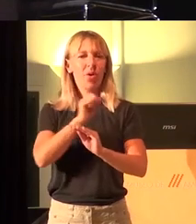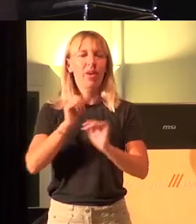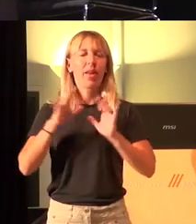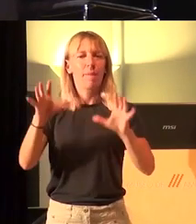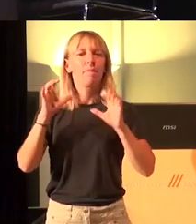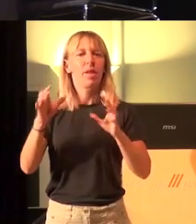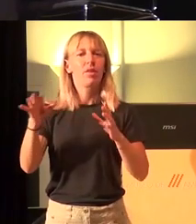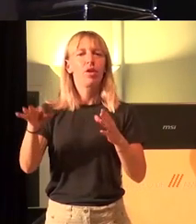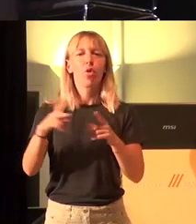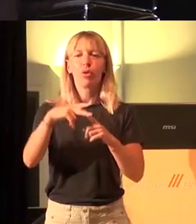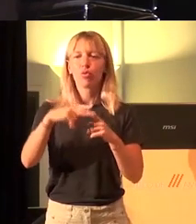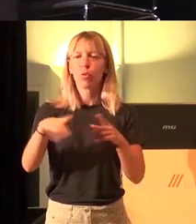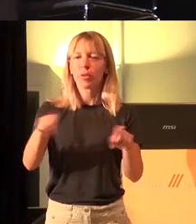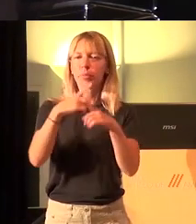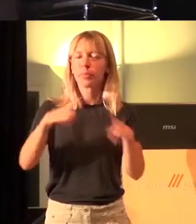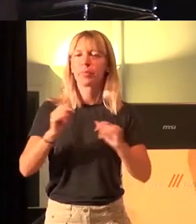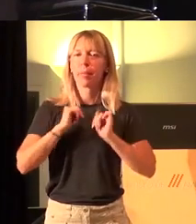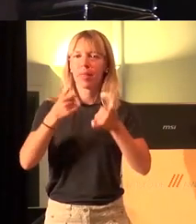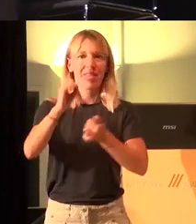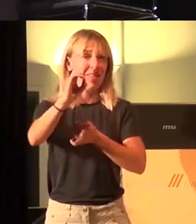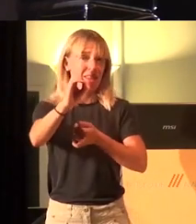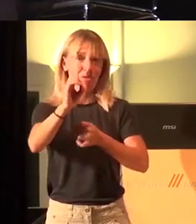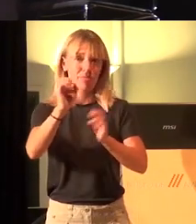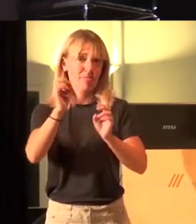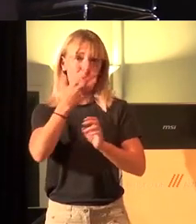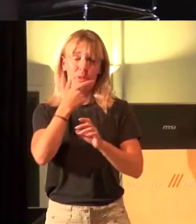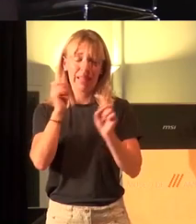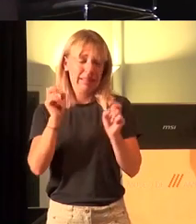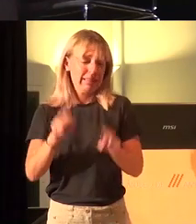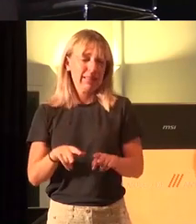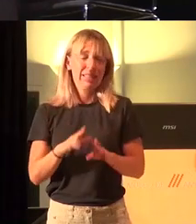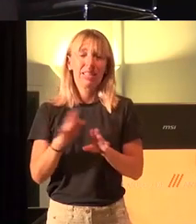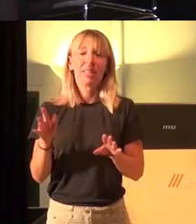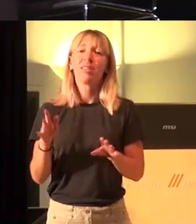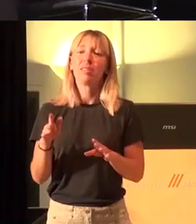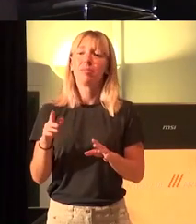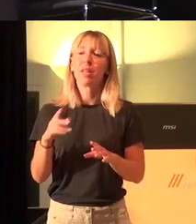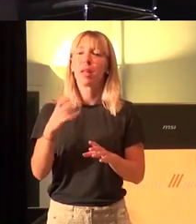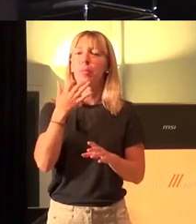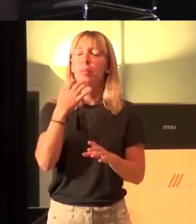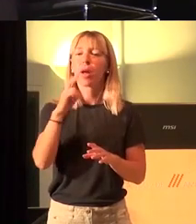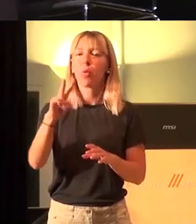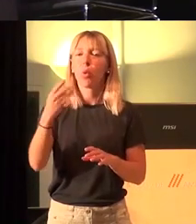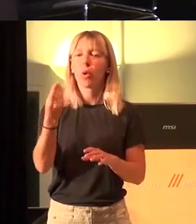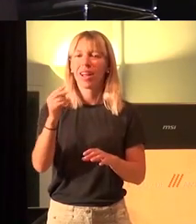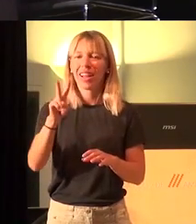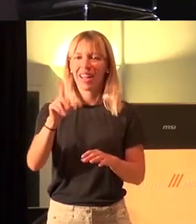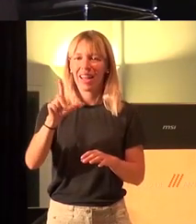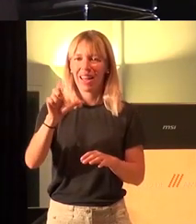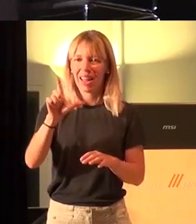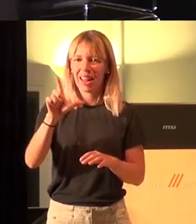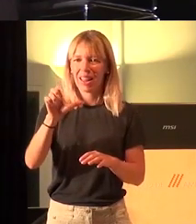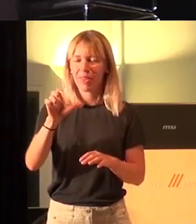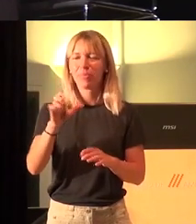tocar instrumentos partiendo de cero, sin conocerlos, y han defendido un ukelele, por ejemplo.